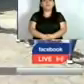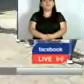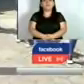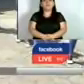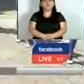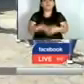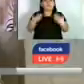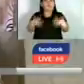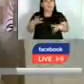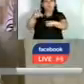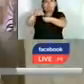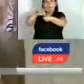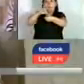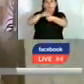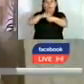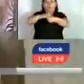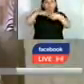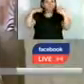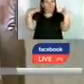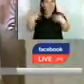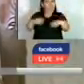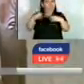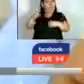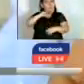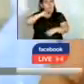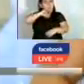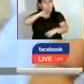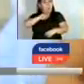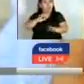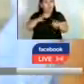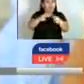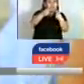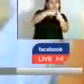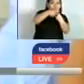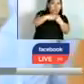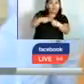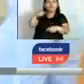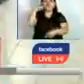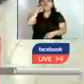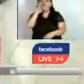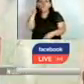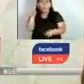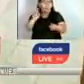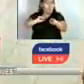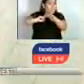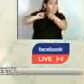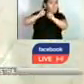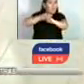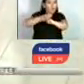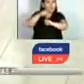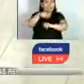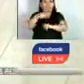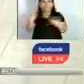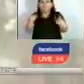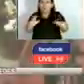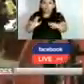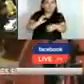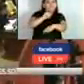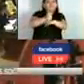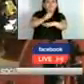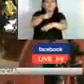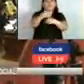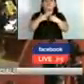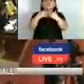Las elecciones dieron un duro golpe a los partidos políticos como Arena y FMLN. La nueva conformación de